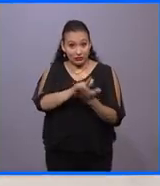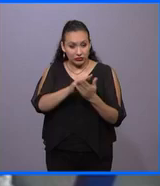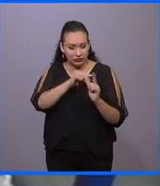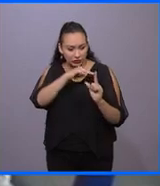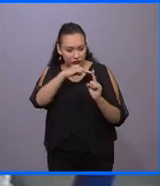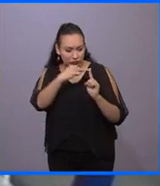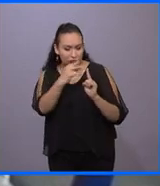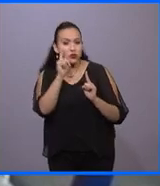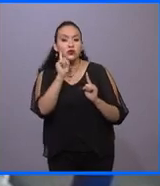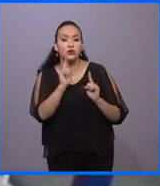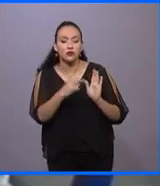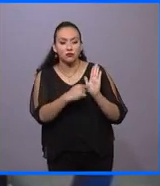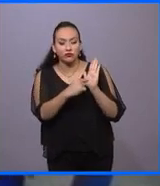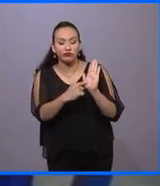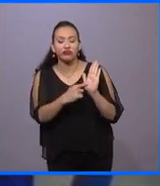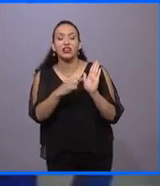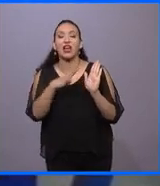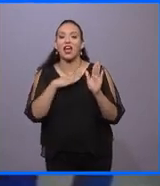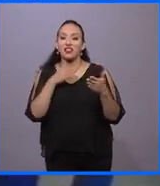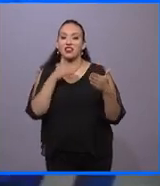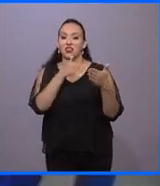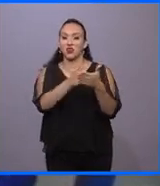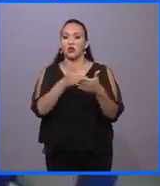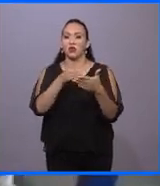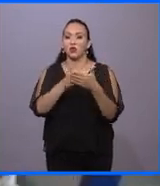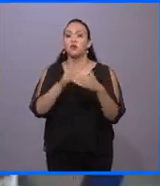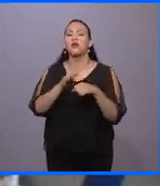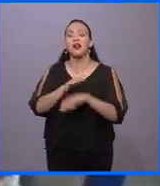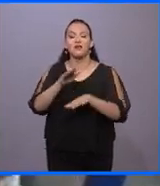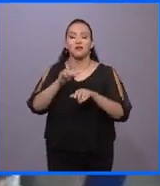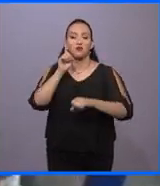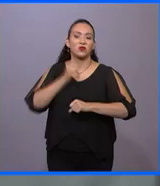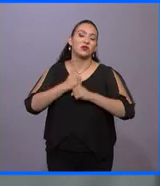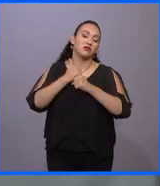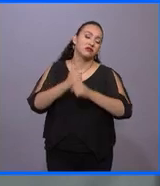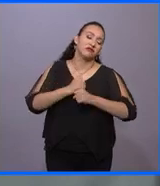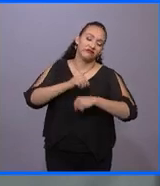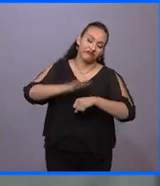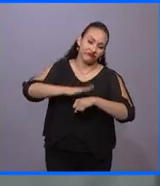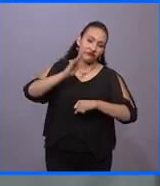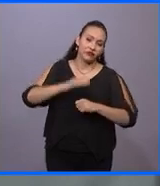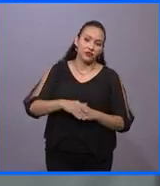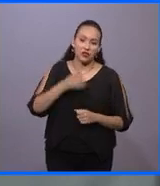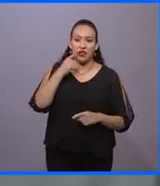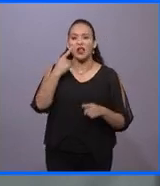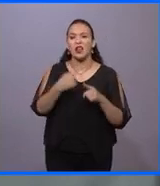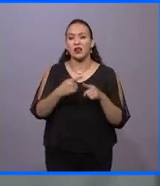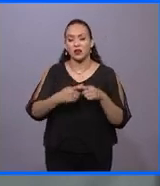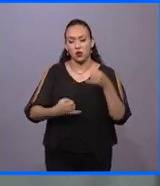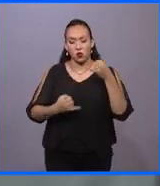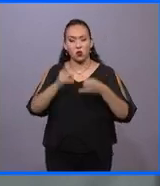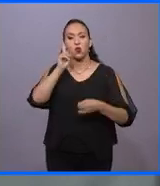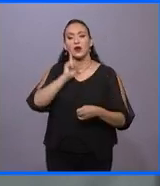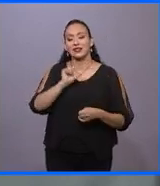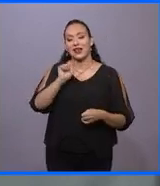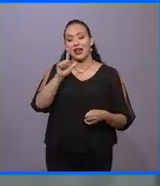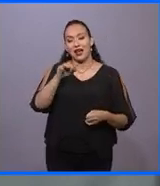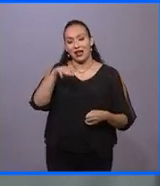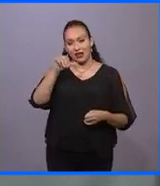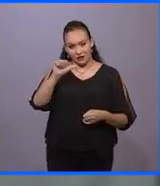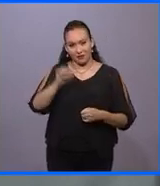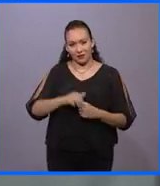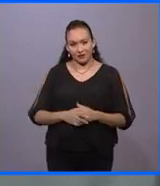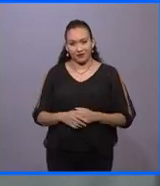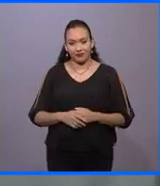género para visibilizar aquellos obstáculos que afectan principalmente a las mujeres. Así lo señaló la jueza Alma Rubí